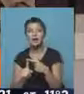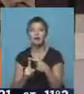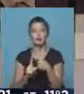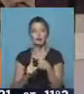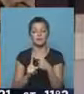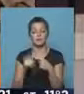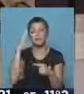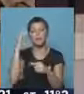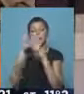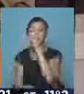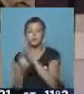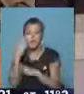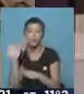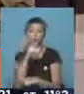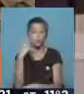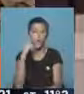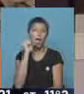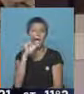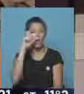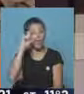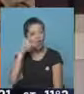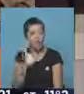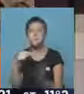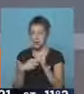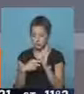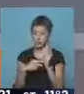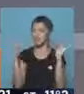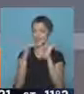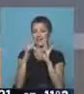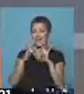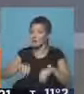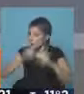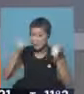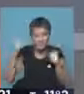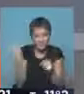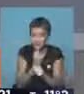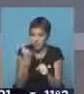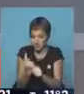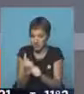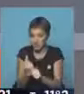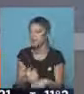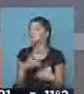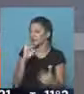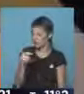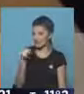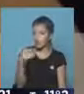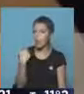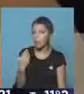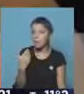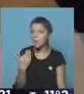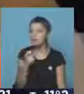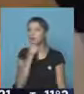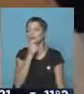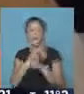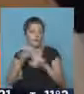en el 69, etcétera, etcétera. Pero la idea de Internet es que no se puede romper. Así que vos lo que podés hacer es destruir por completo un montón